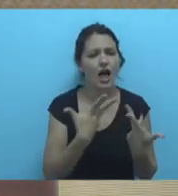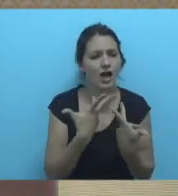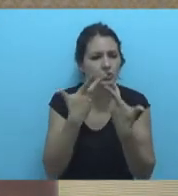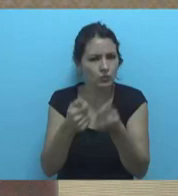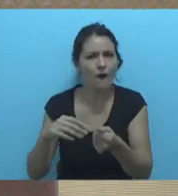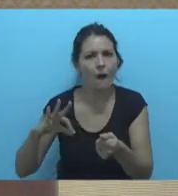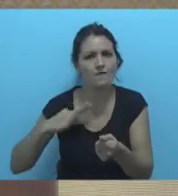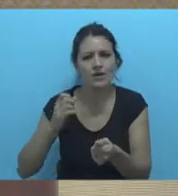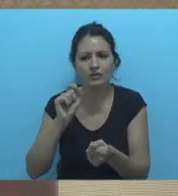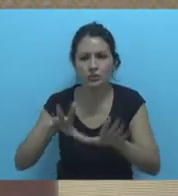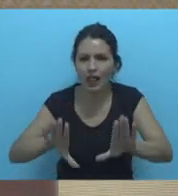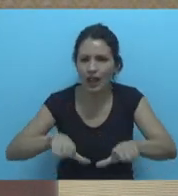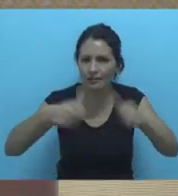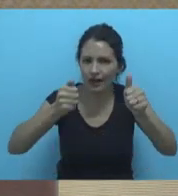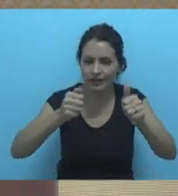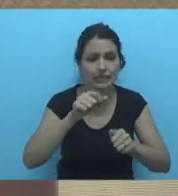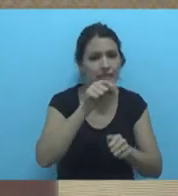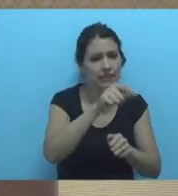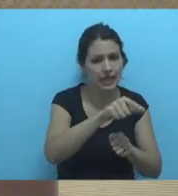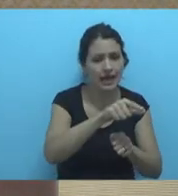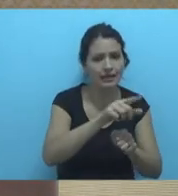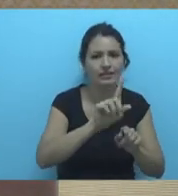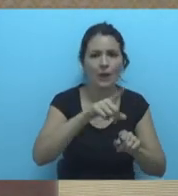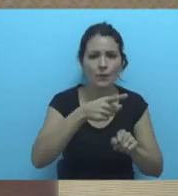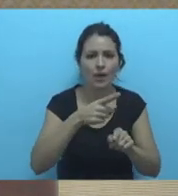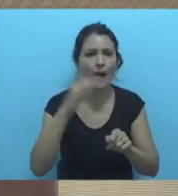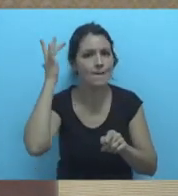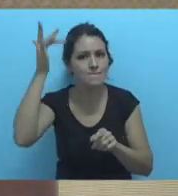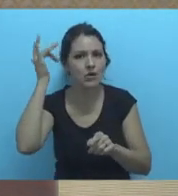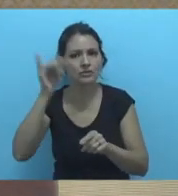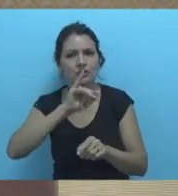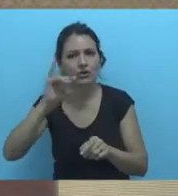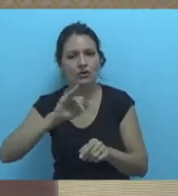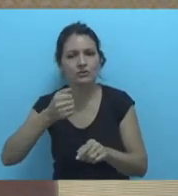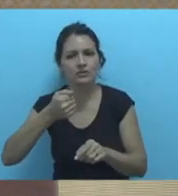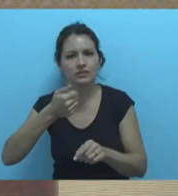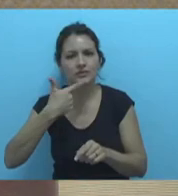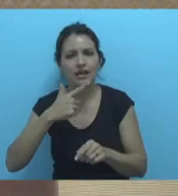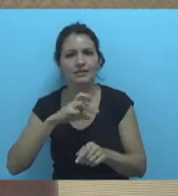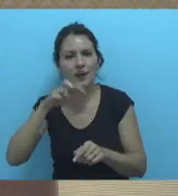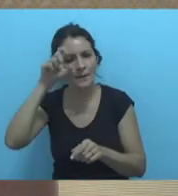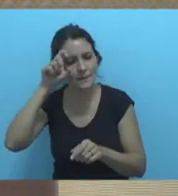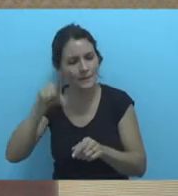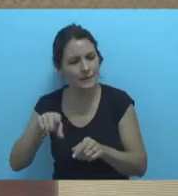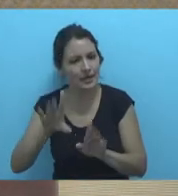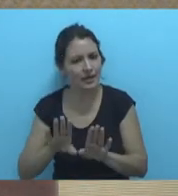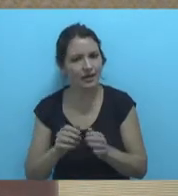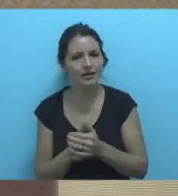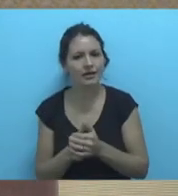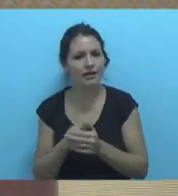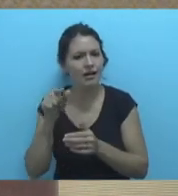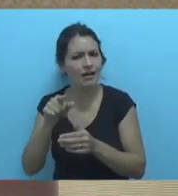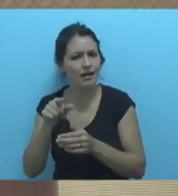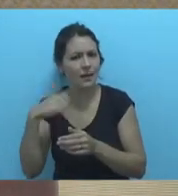Roberto Rosúa, y después a Rosúa lo salvó Saspe. Dicho sea de paso, que es uno de los arzobispos tal vez menos recordado